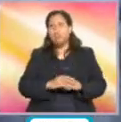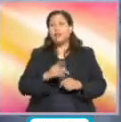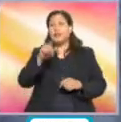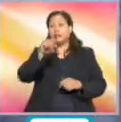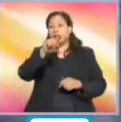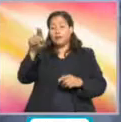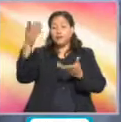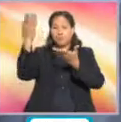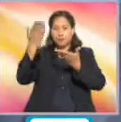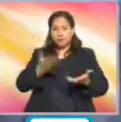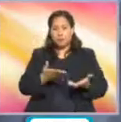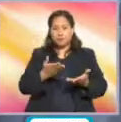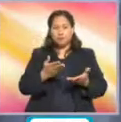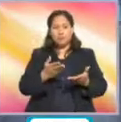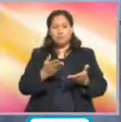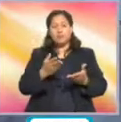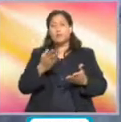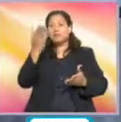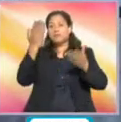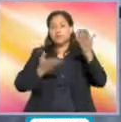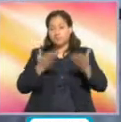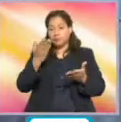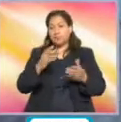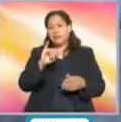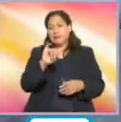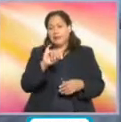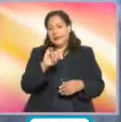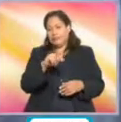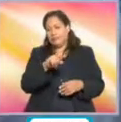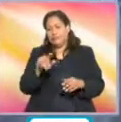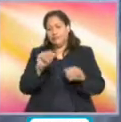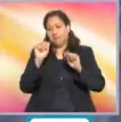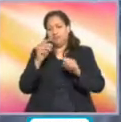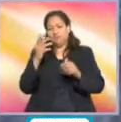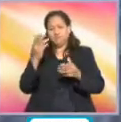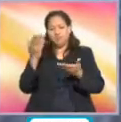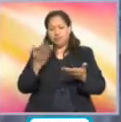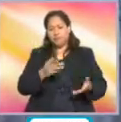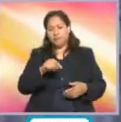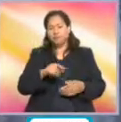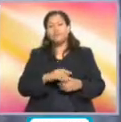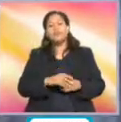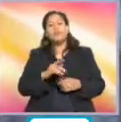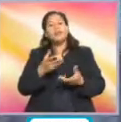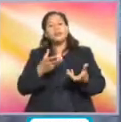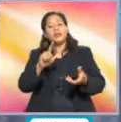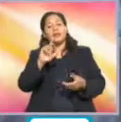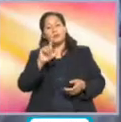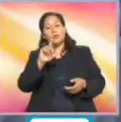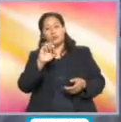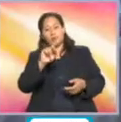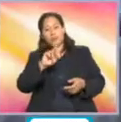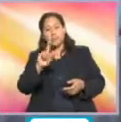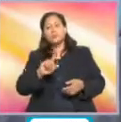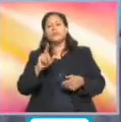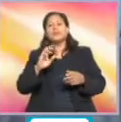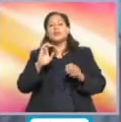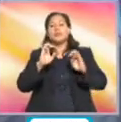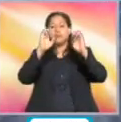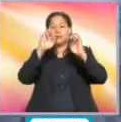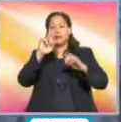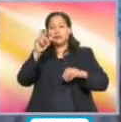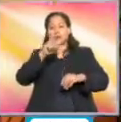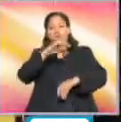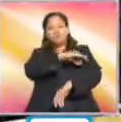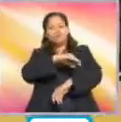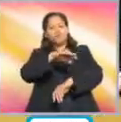llegaron, los refugiados, pues sí, los refugiados, sí. Y me platicaba, en López hay un edificio, el Rex, que es de